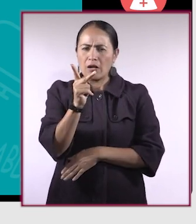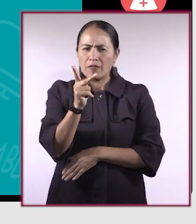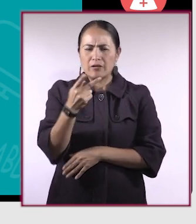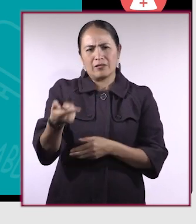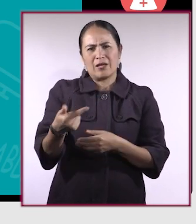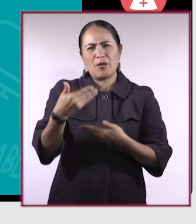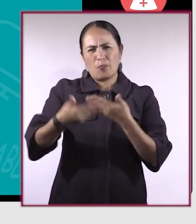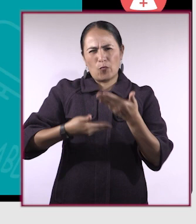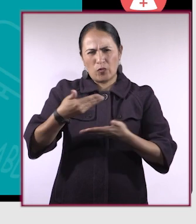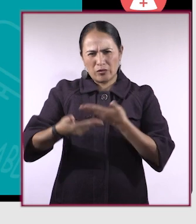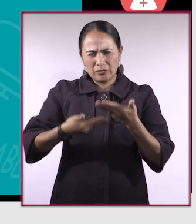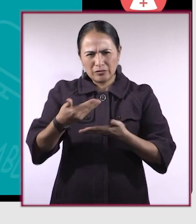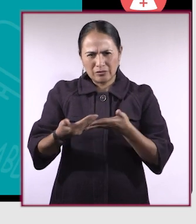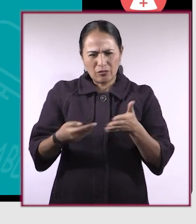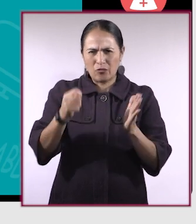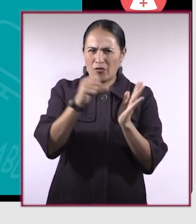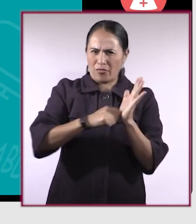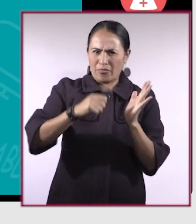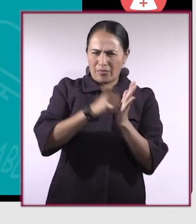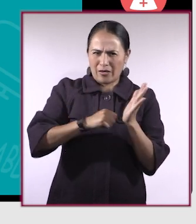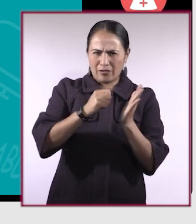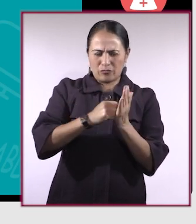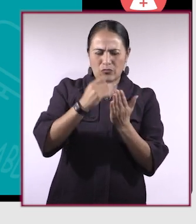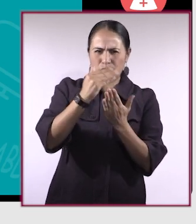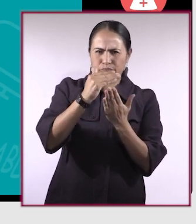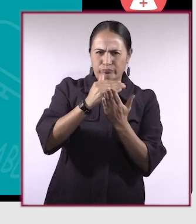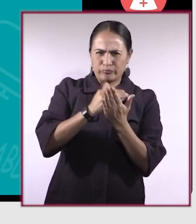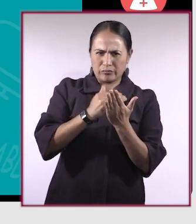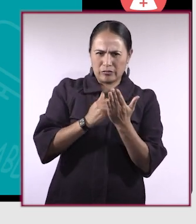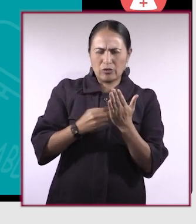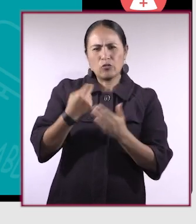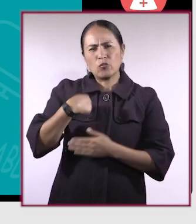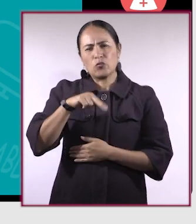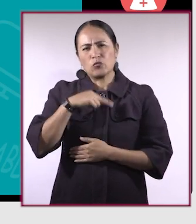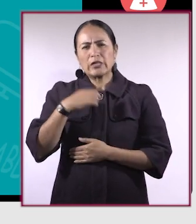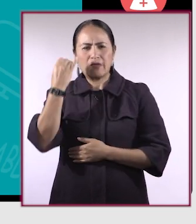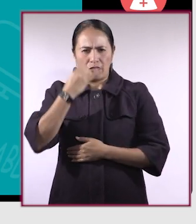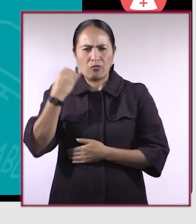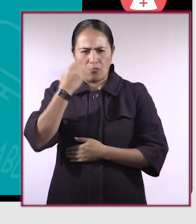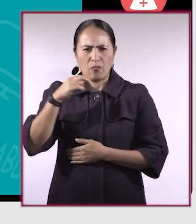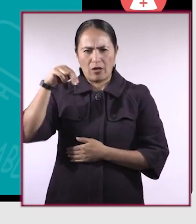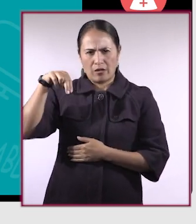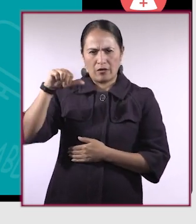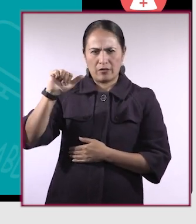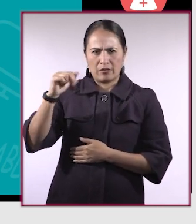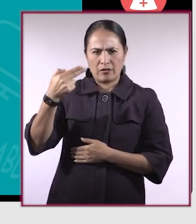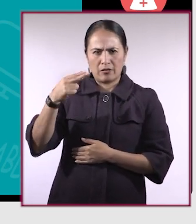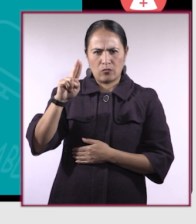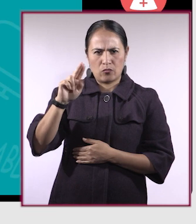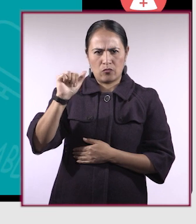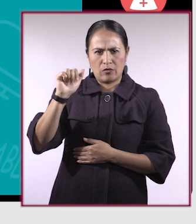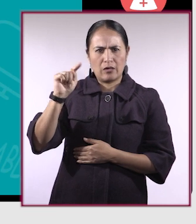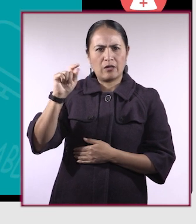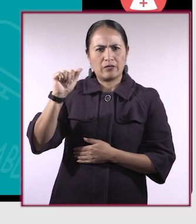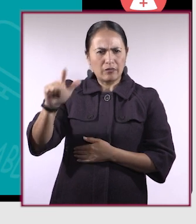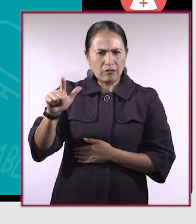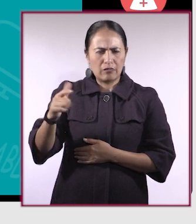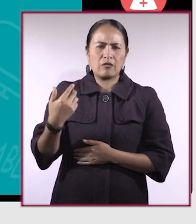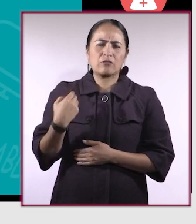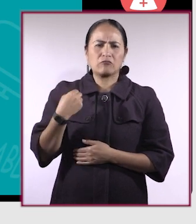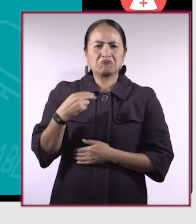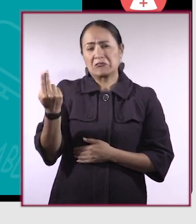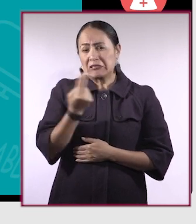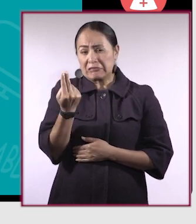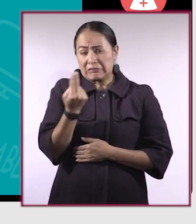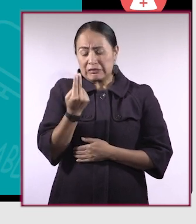de este procesador de textos, ¿no? Una de las ventajas que tenemos los nahuablantes es que necesitamos